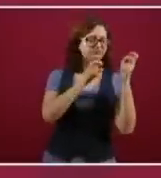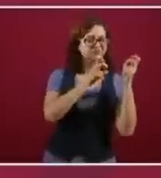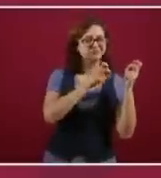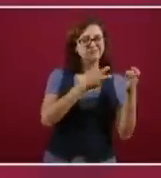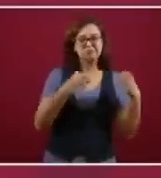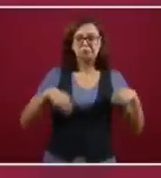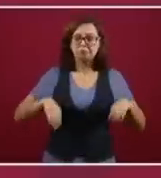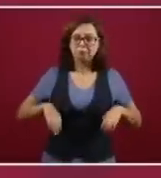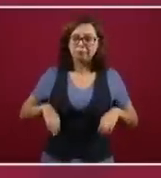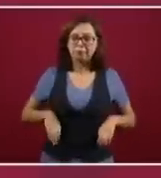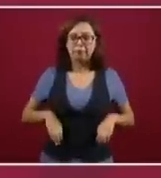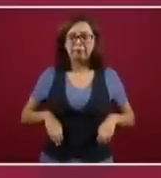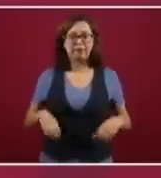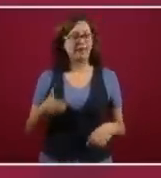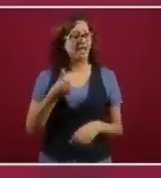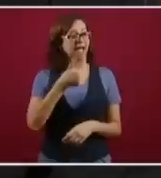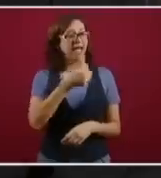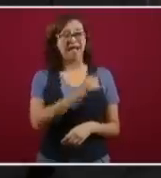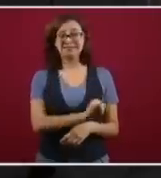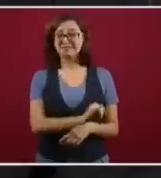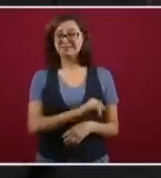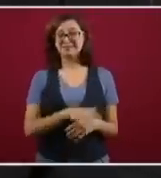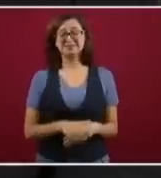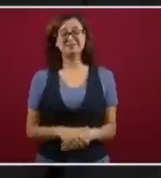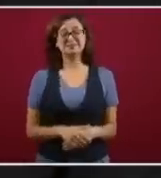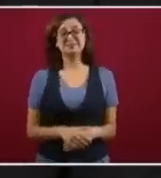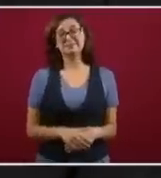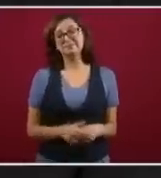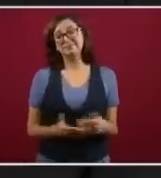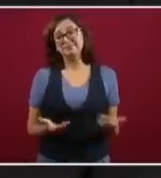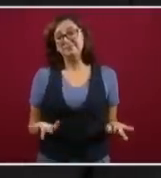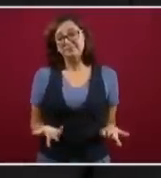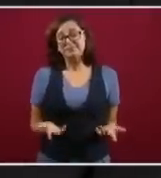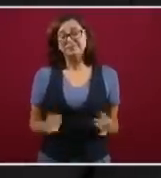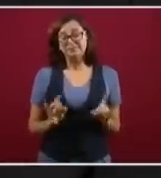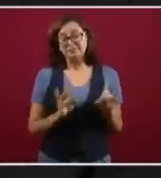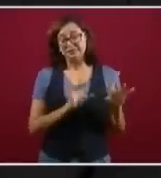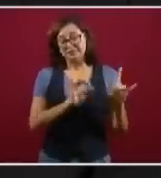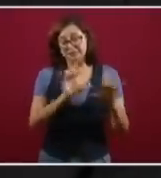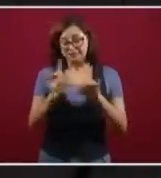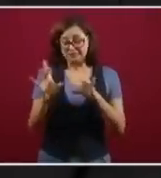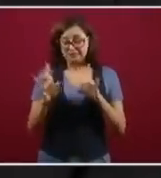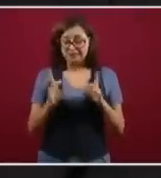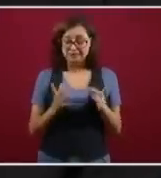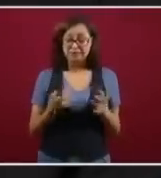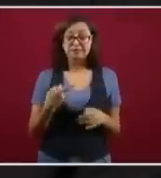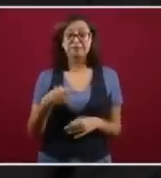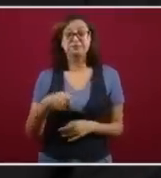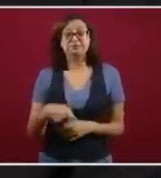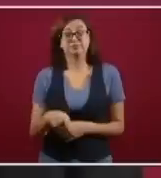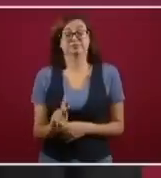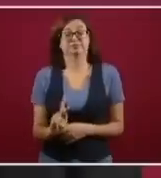y es algo delicado, pero ni modo que